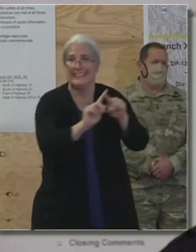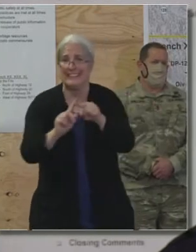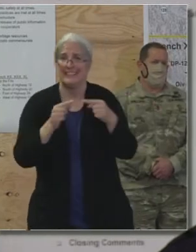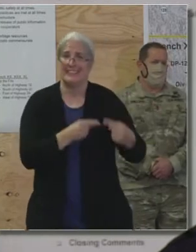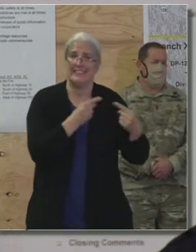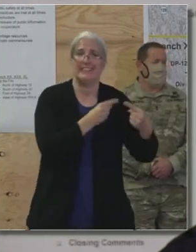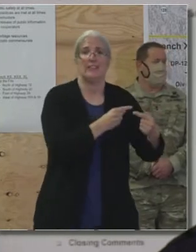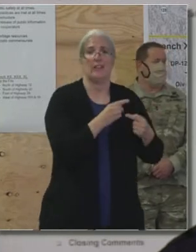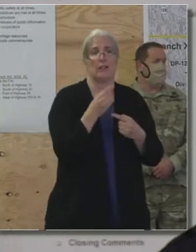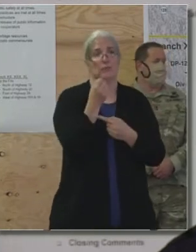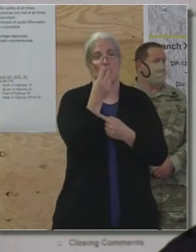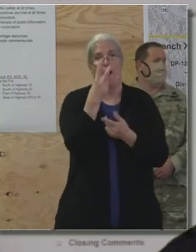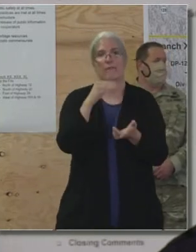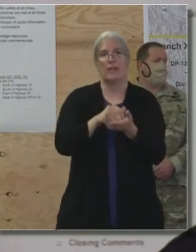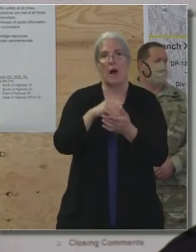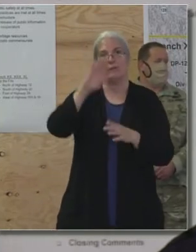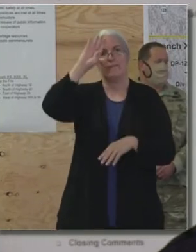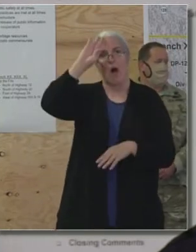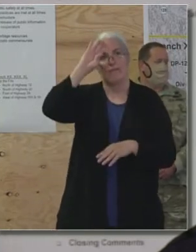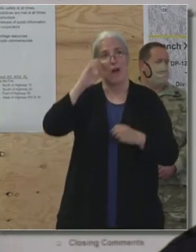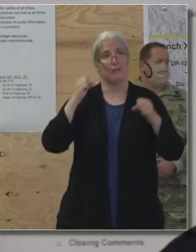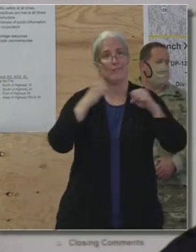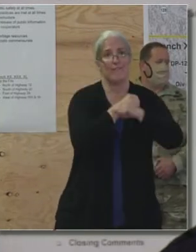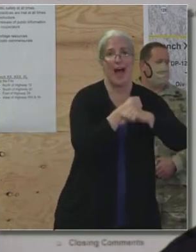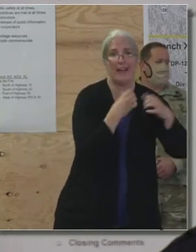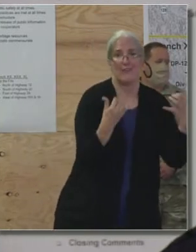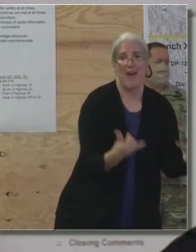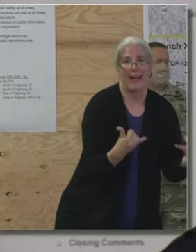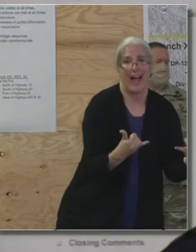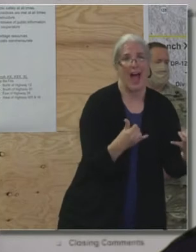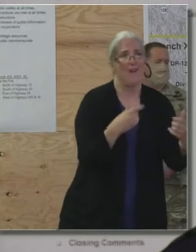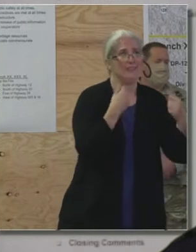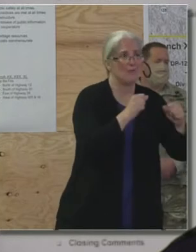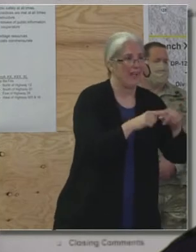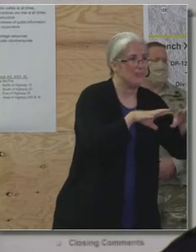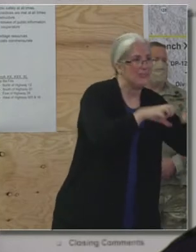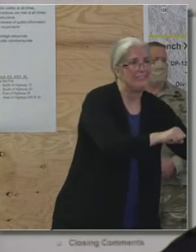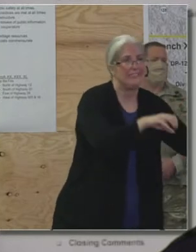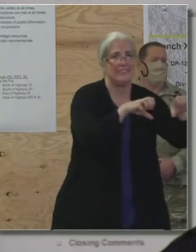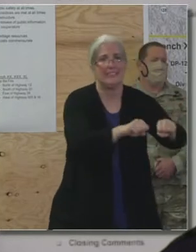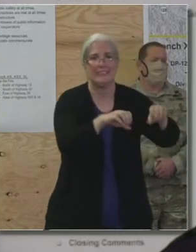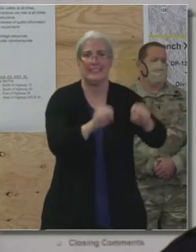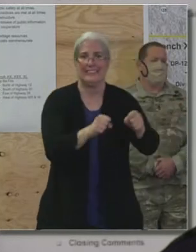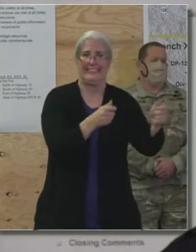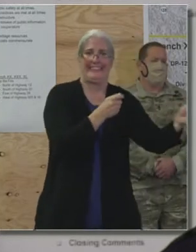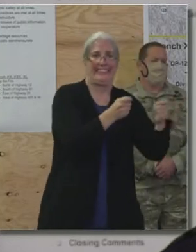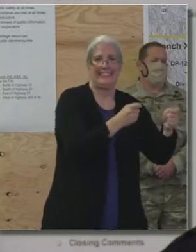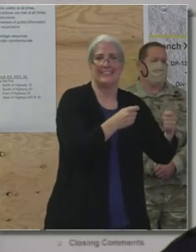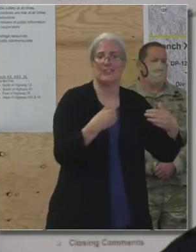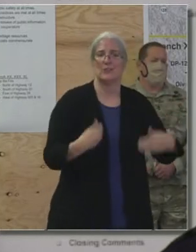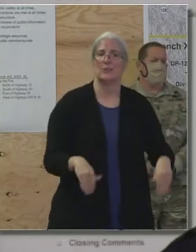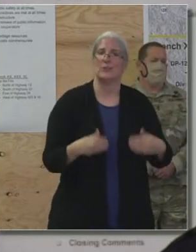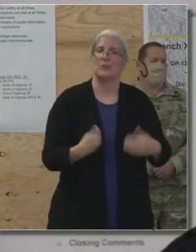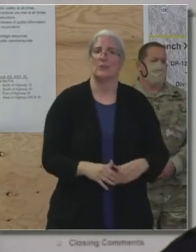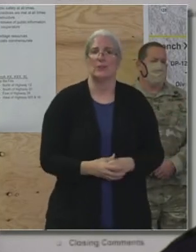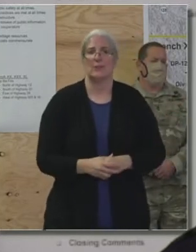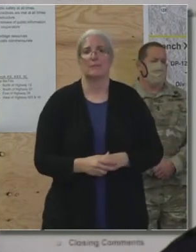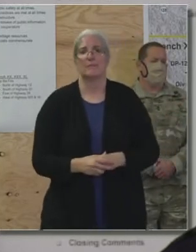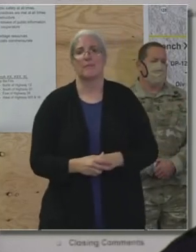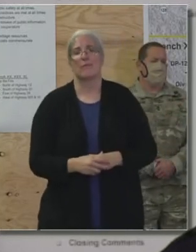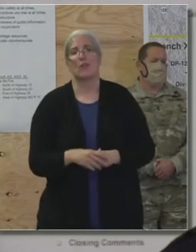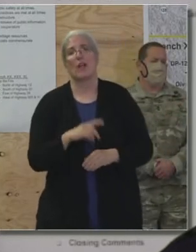12.500 y más bomberos que están en el frente de batalla tratando de suprimir estos incendios a lo largo del estado de california